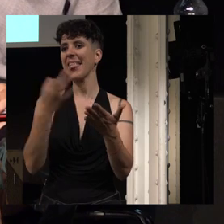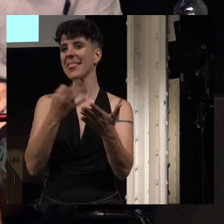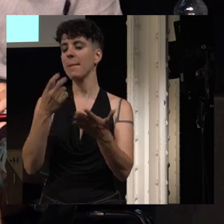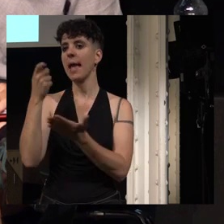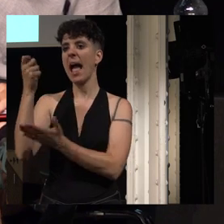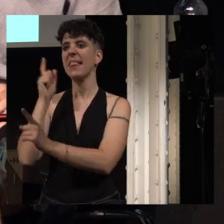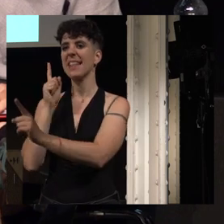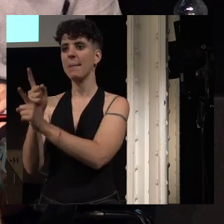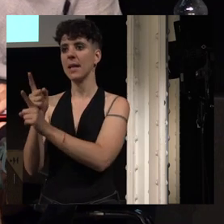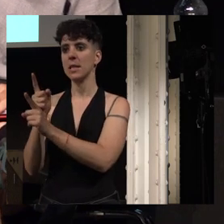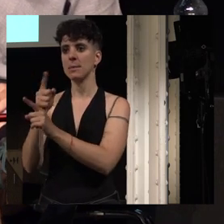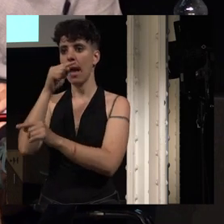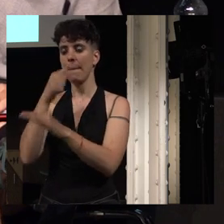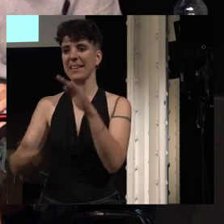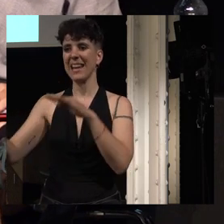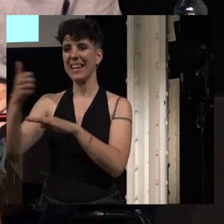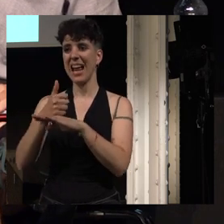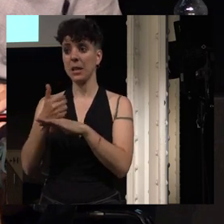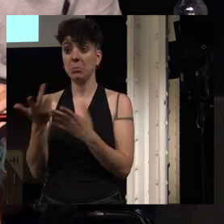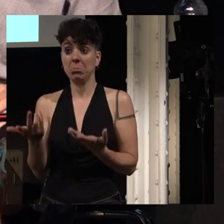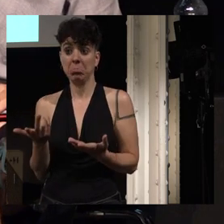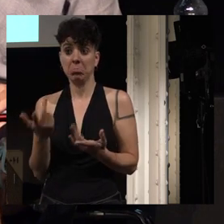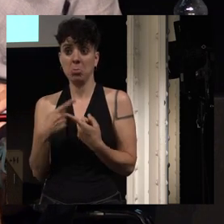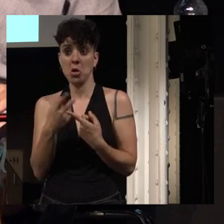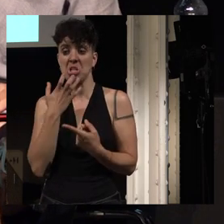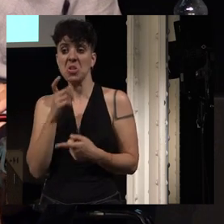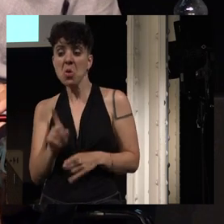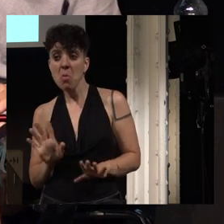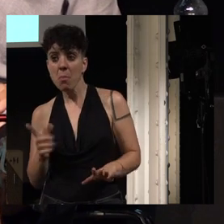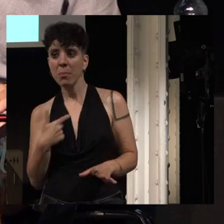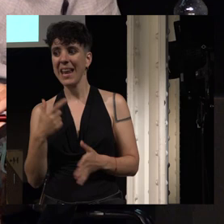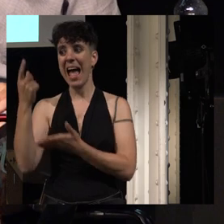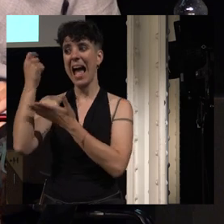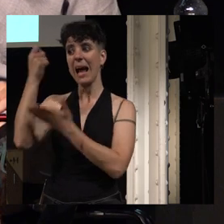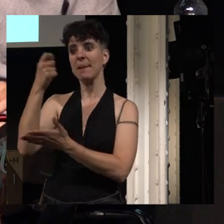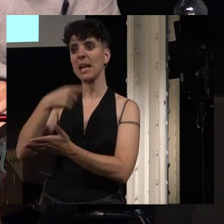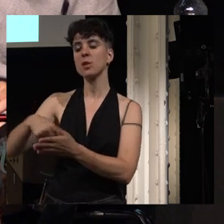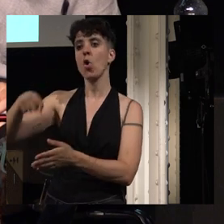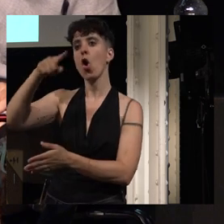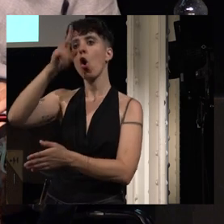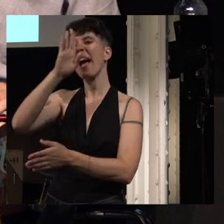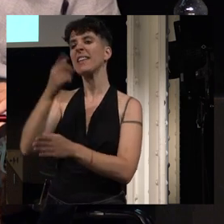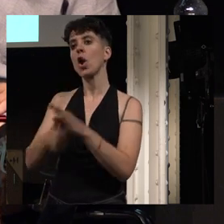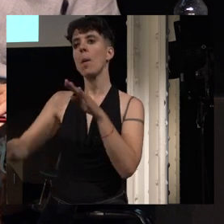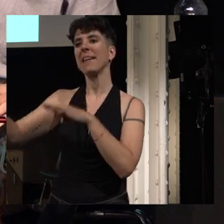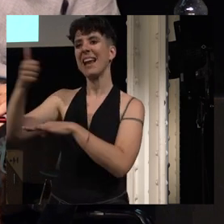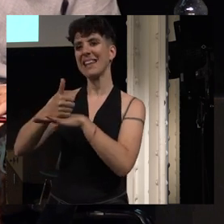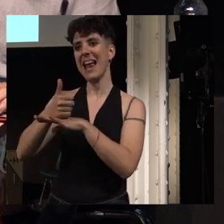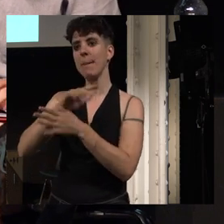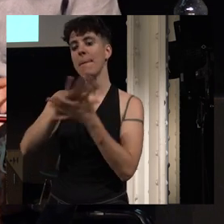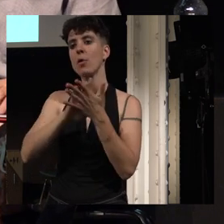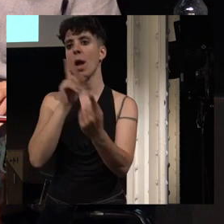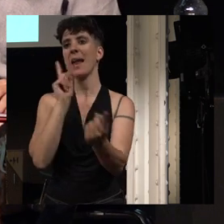heteropatriarcal, porque si no, ¿de qué estamos hablando, no? Y yo siempre digo, mira, el día que terminemos con el capitalismo heteropatriarcal, esa misma tarde me voy a hablar con las